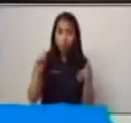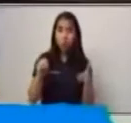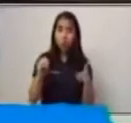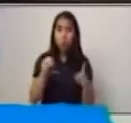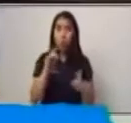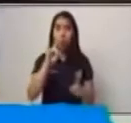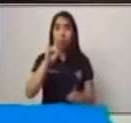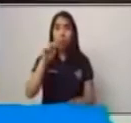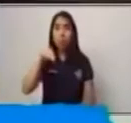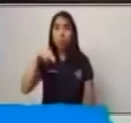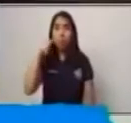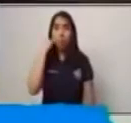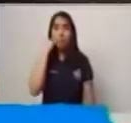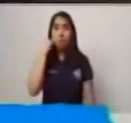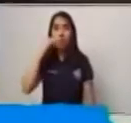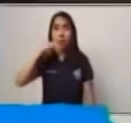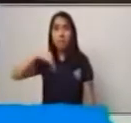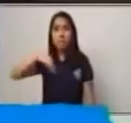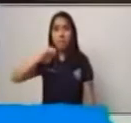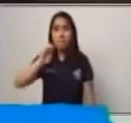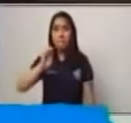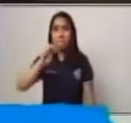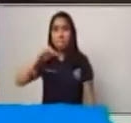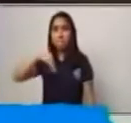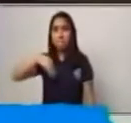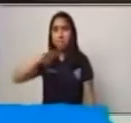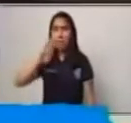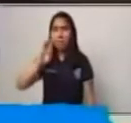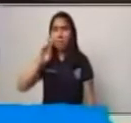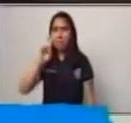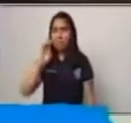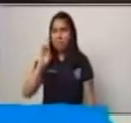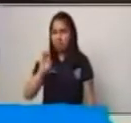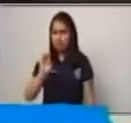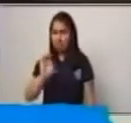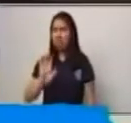Para ti, ¿qué significa unimembre?